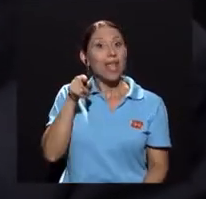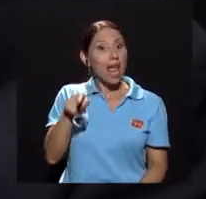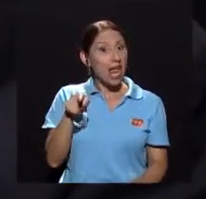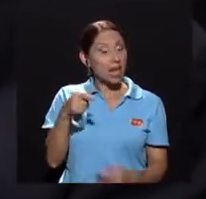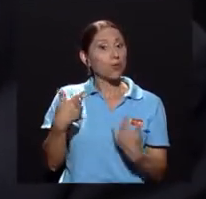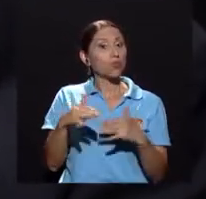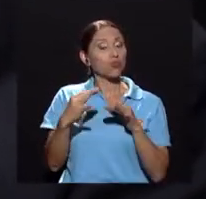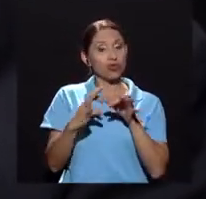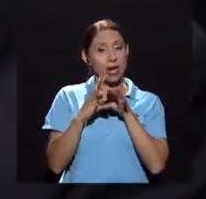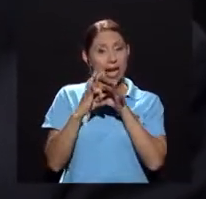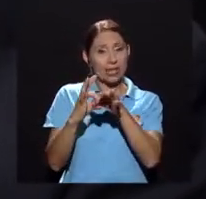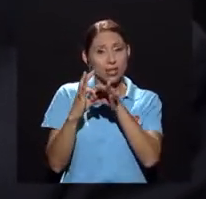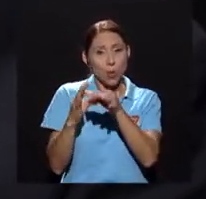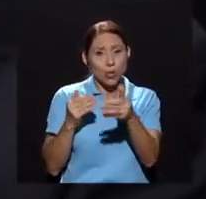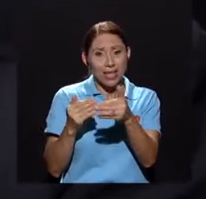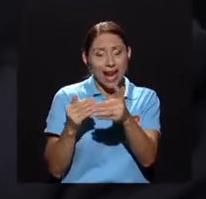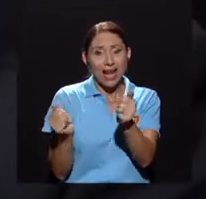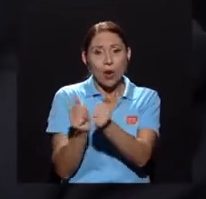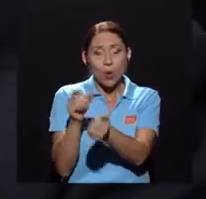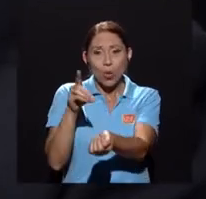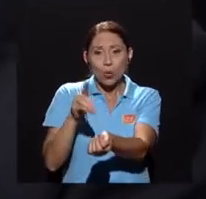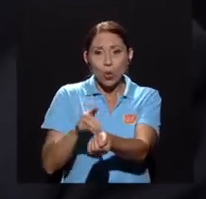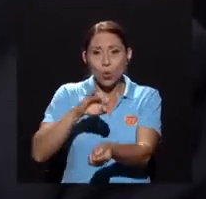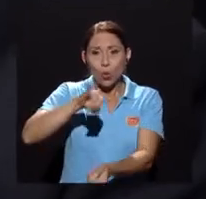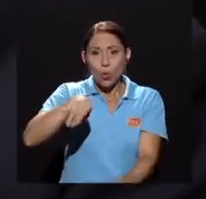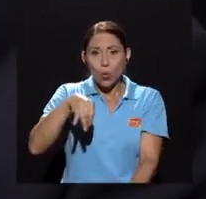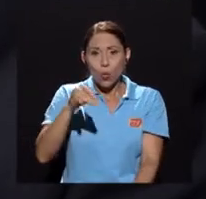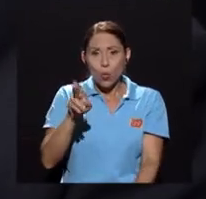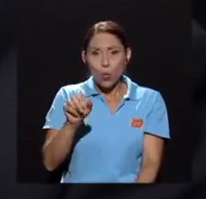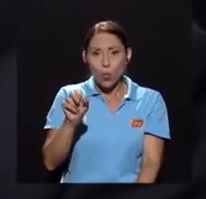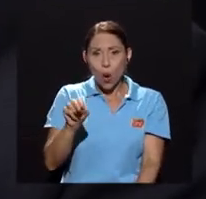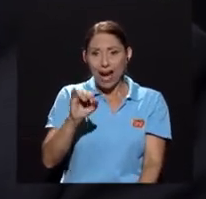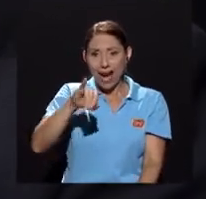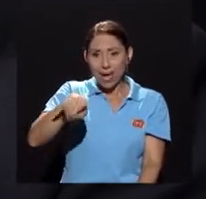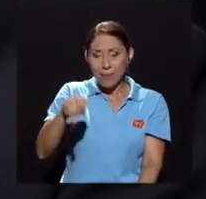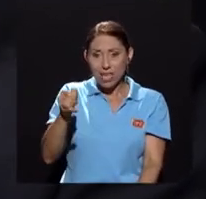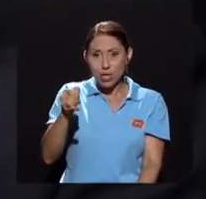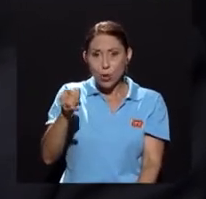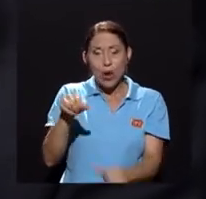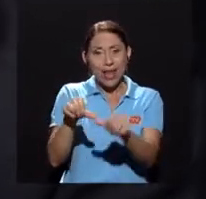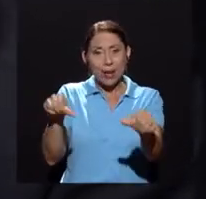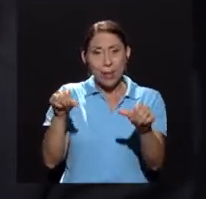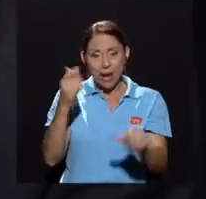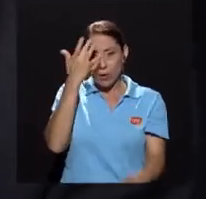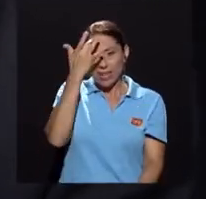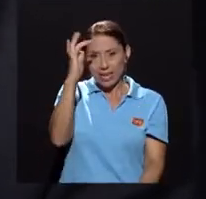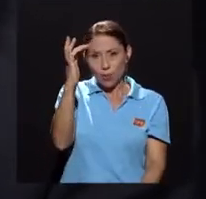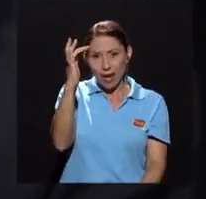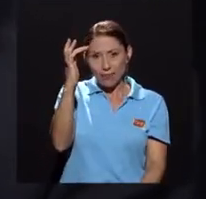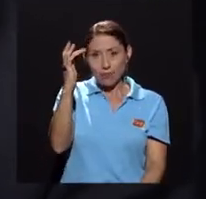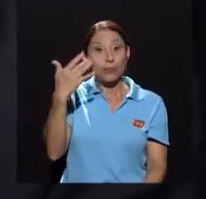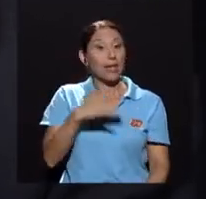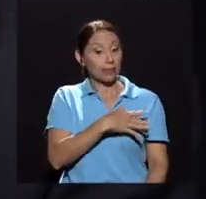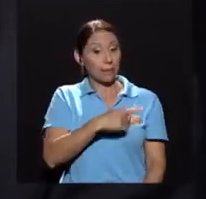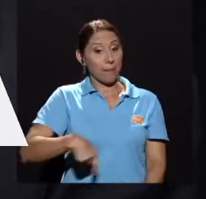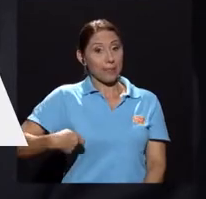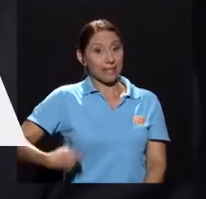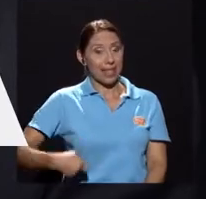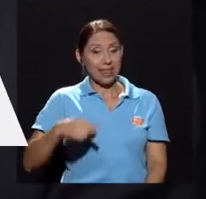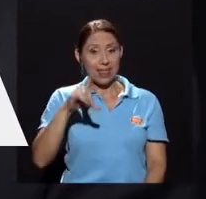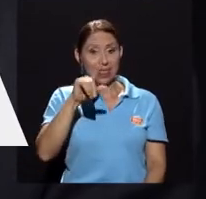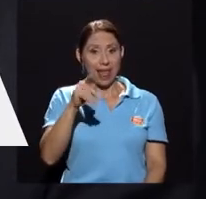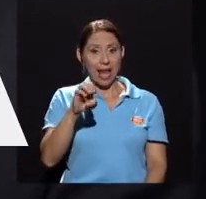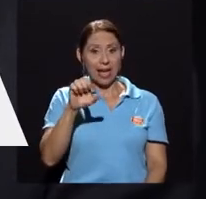jaramillo en el plano intelectual hay una una situación muy interesante danilo verón estudioso de